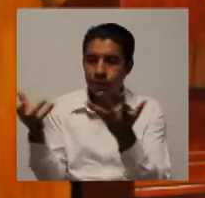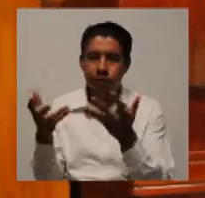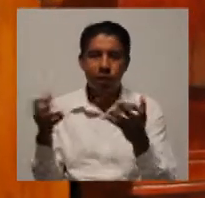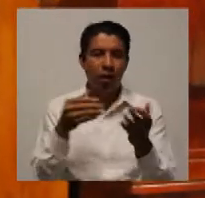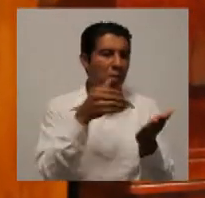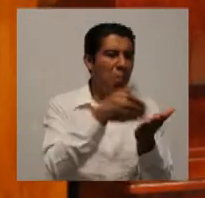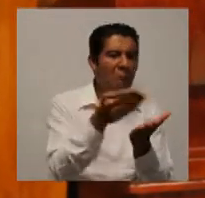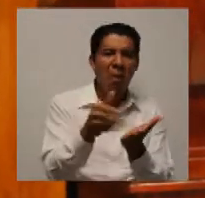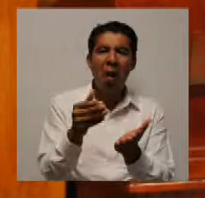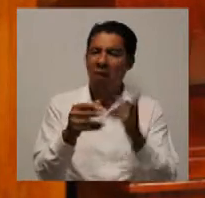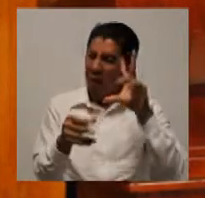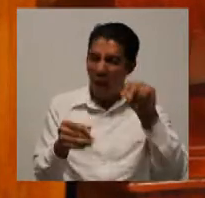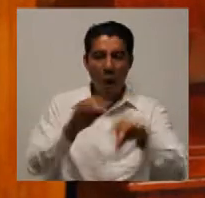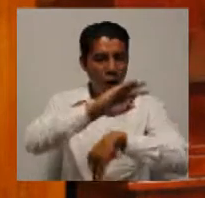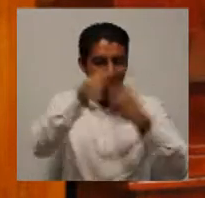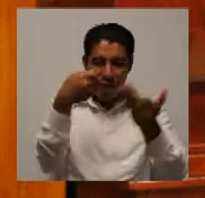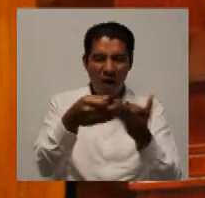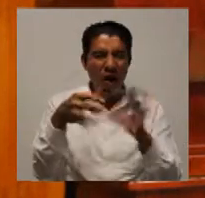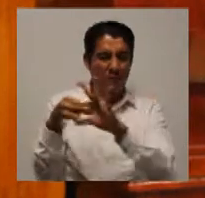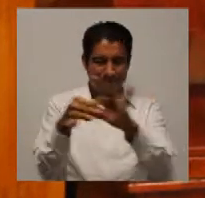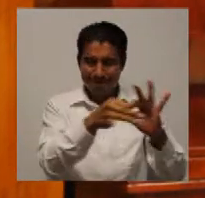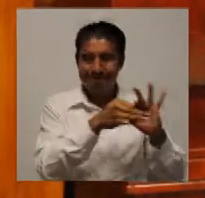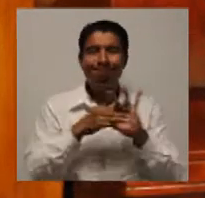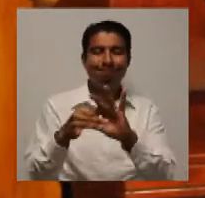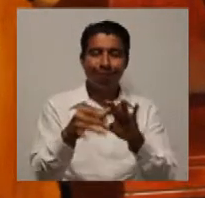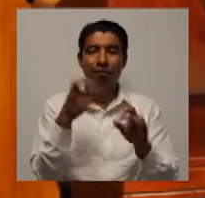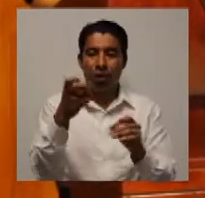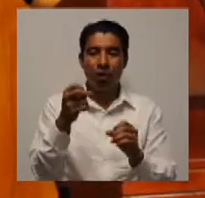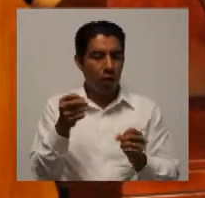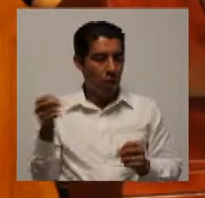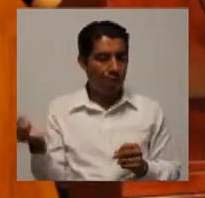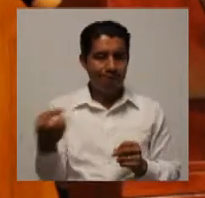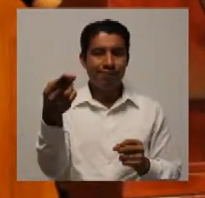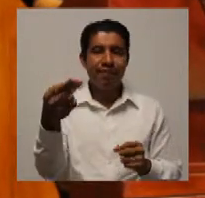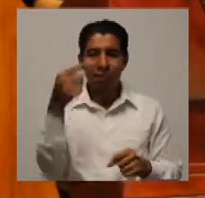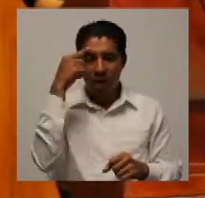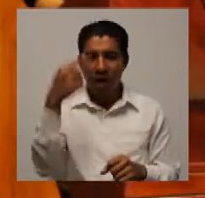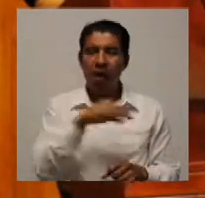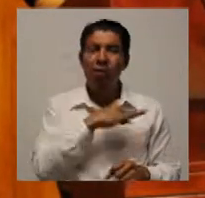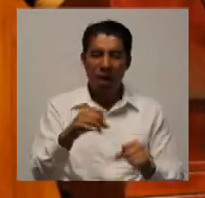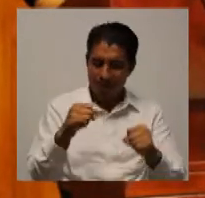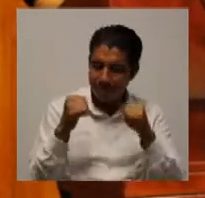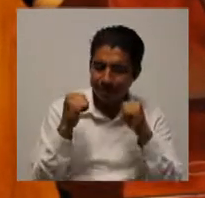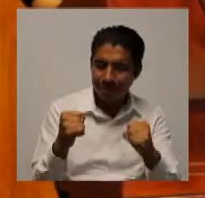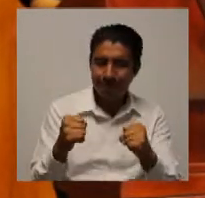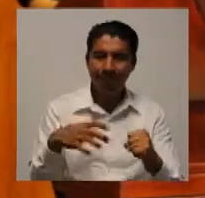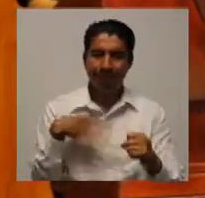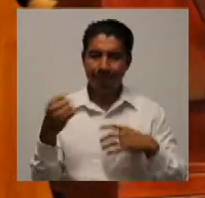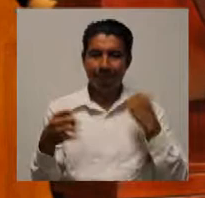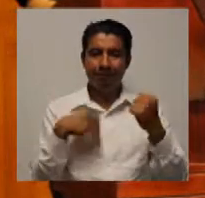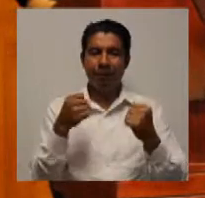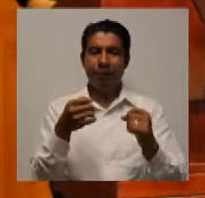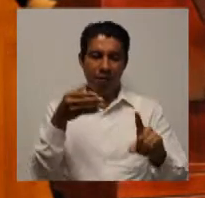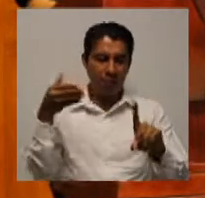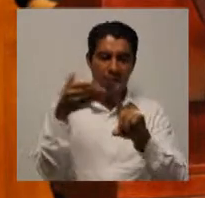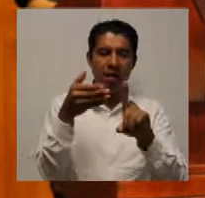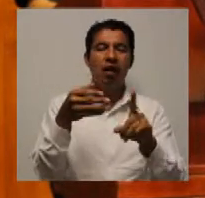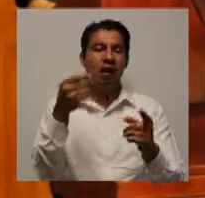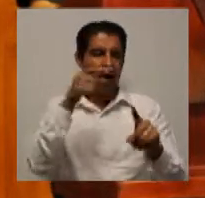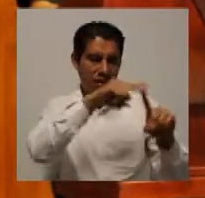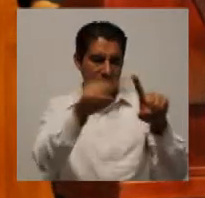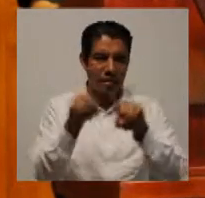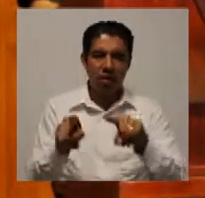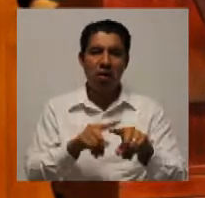excluido y donde además se privilegia y se seguirá reforzando el respeto al marco legal